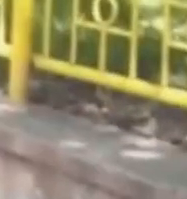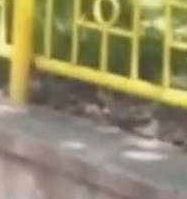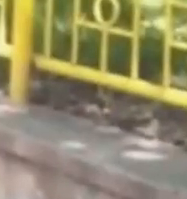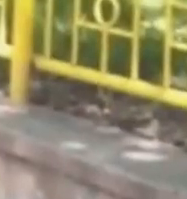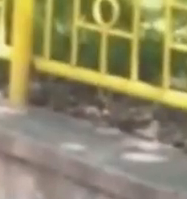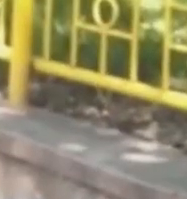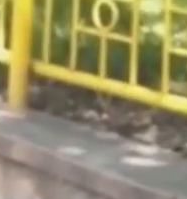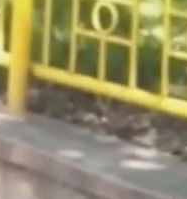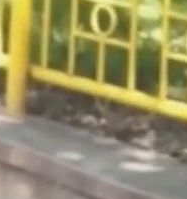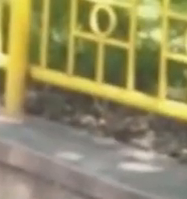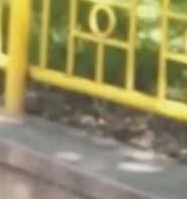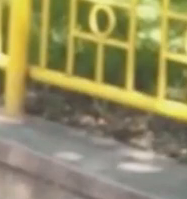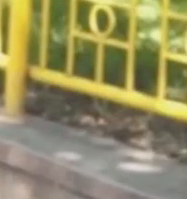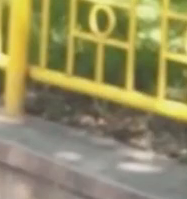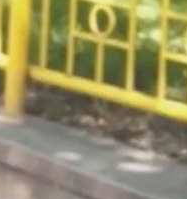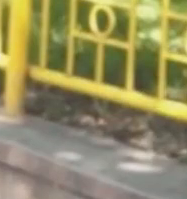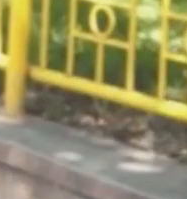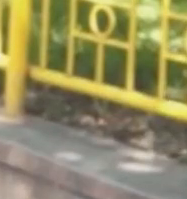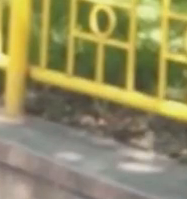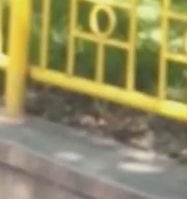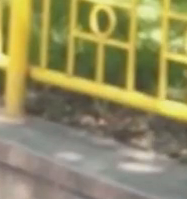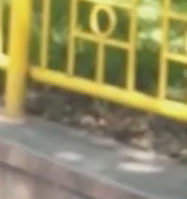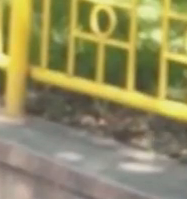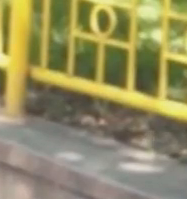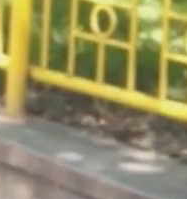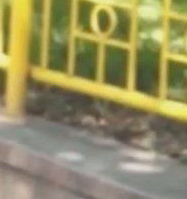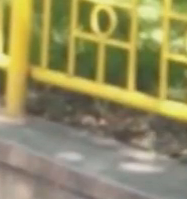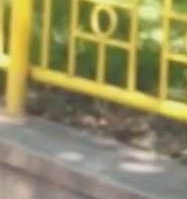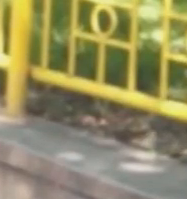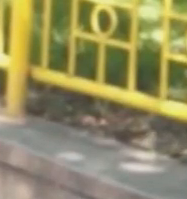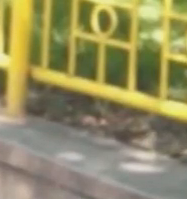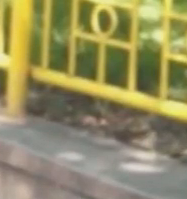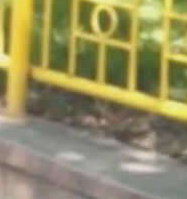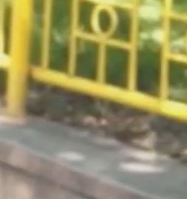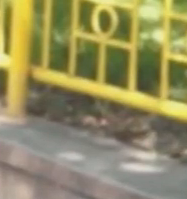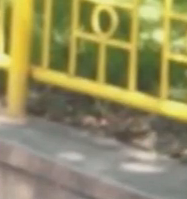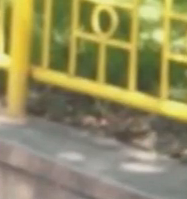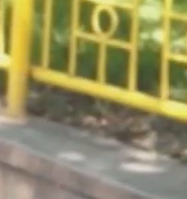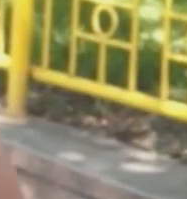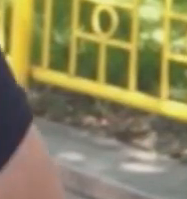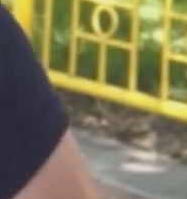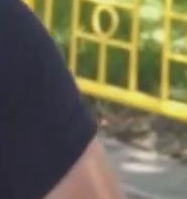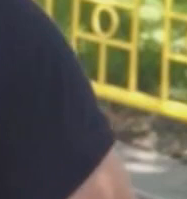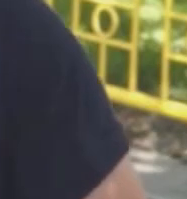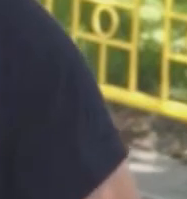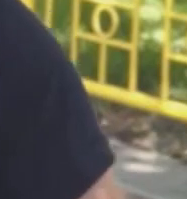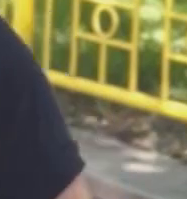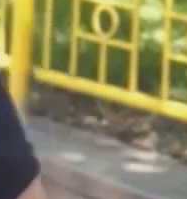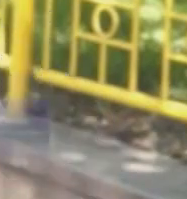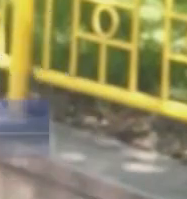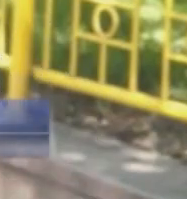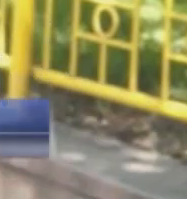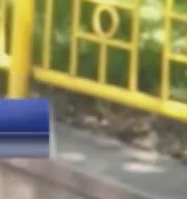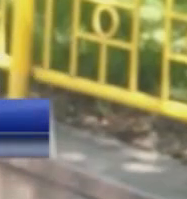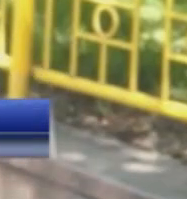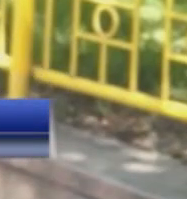Como alcalde tengo ya 5 años a cargo y procuré y sigo procurando de que el